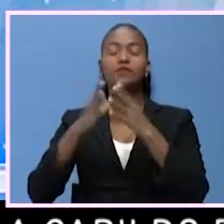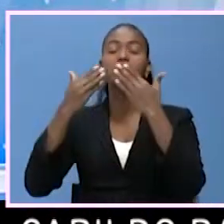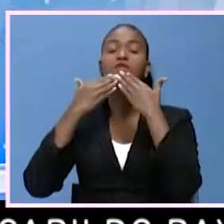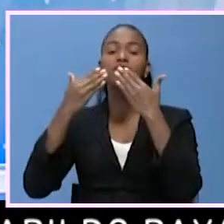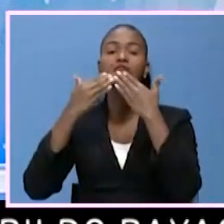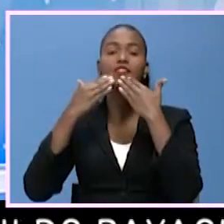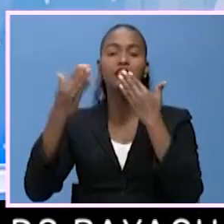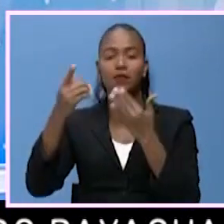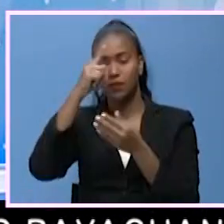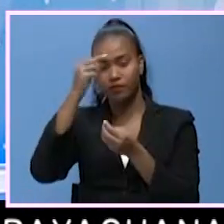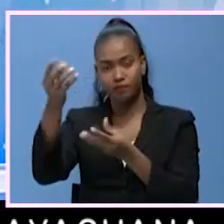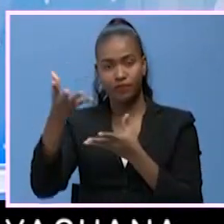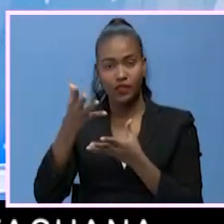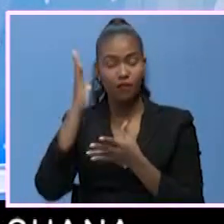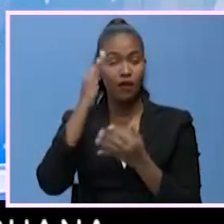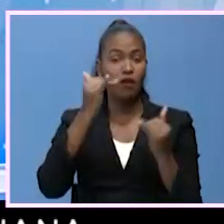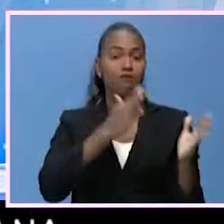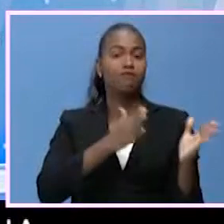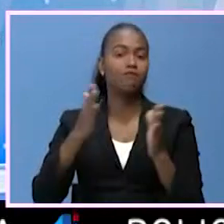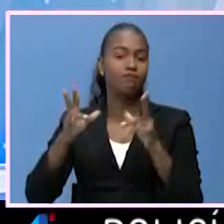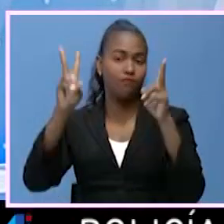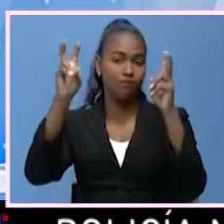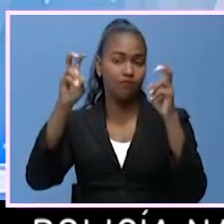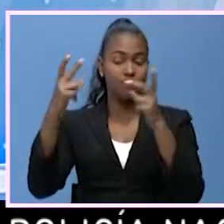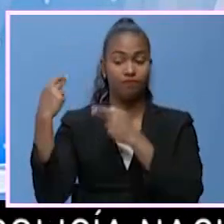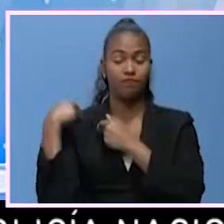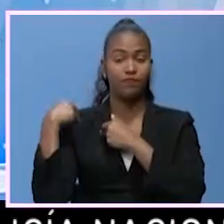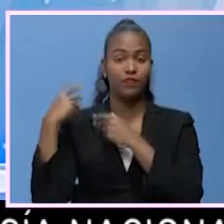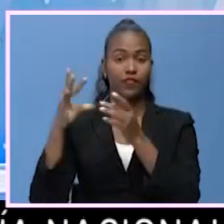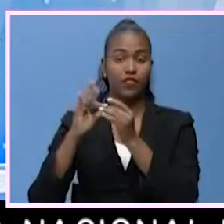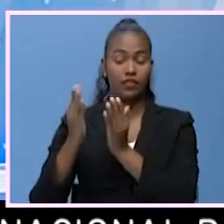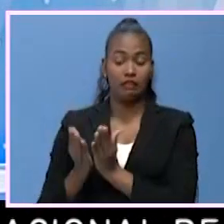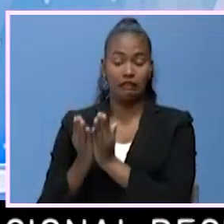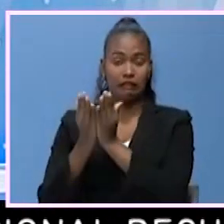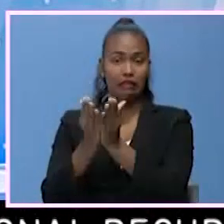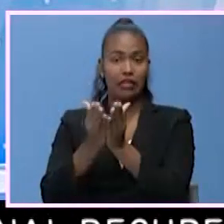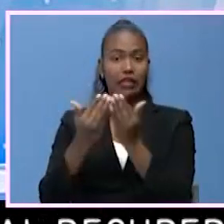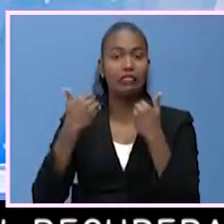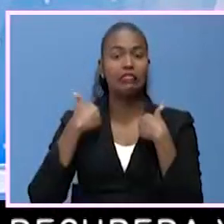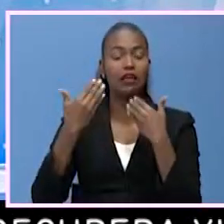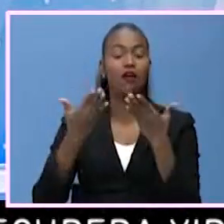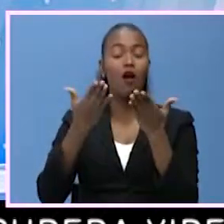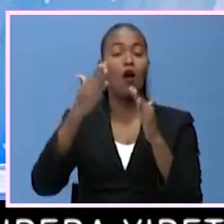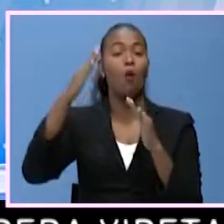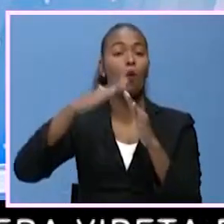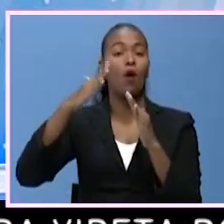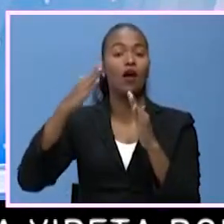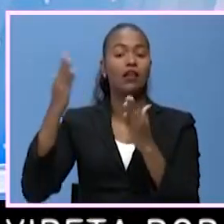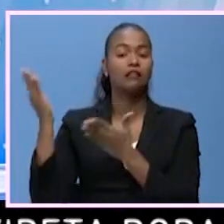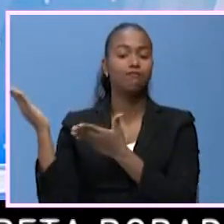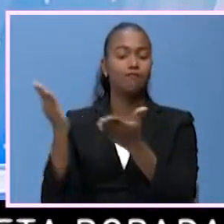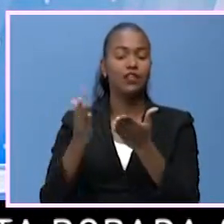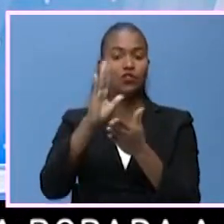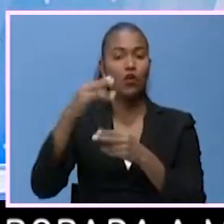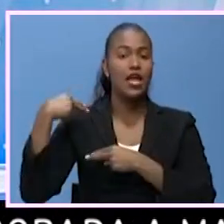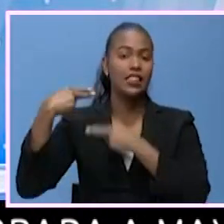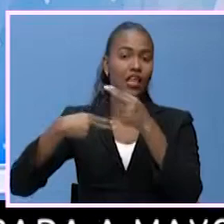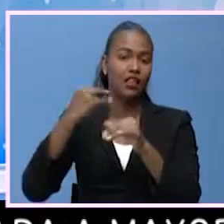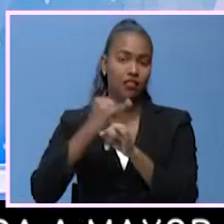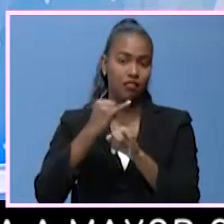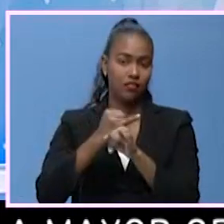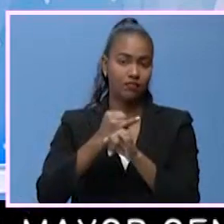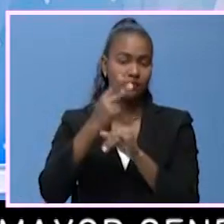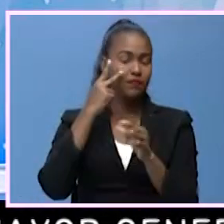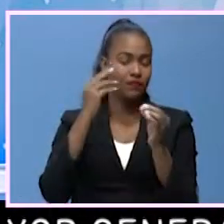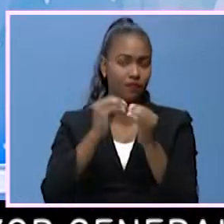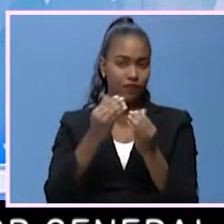Gracias, Adán, por el reporte. Vamos a otro tema, señores. La autoridad portuaria obtuvo la máxima calificación de transparencia de su historia institucional. Diana